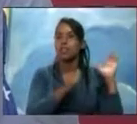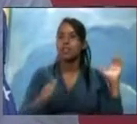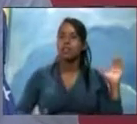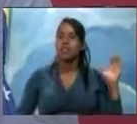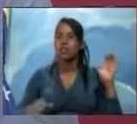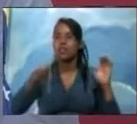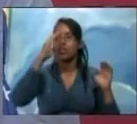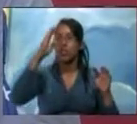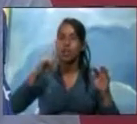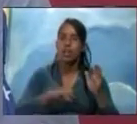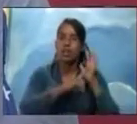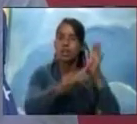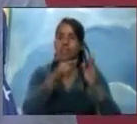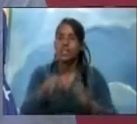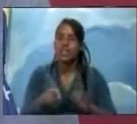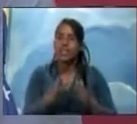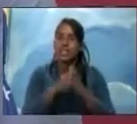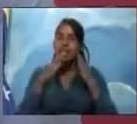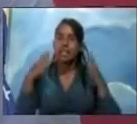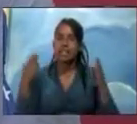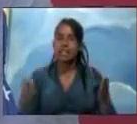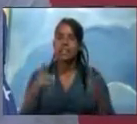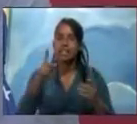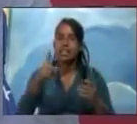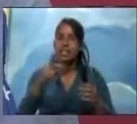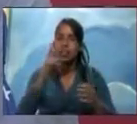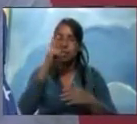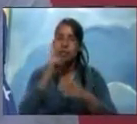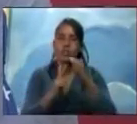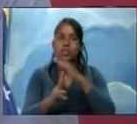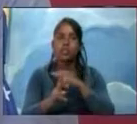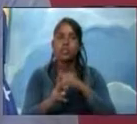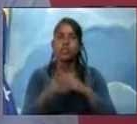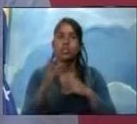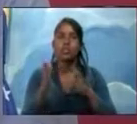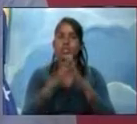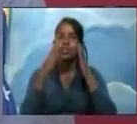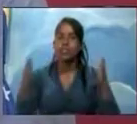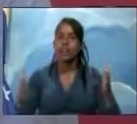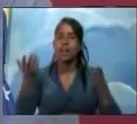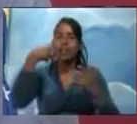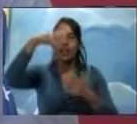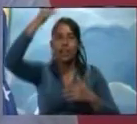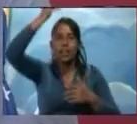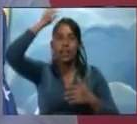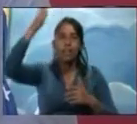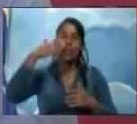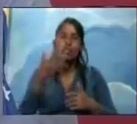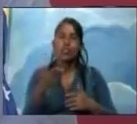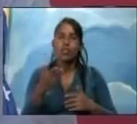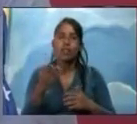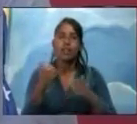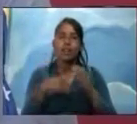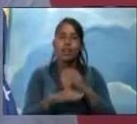le muestra a Daniel esas grandes visiones, esos grandes reinos que